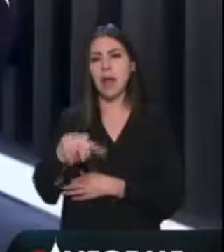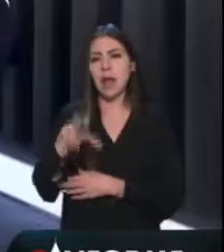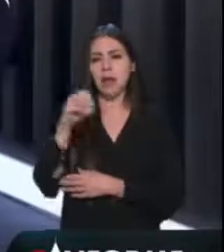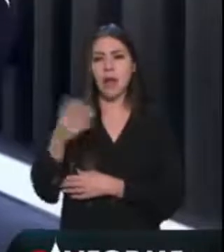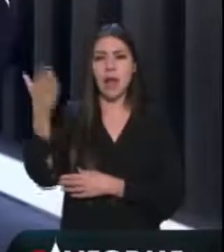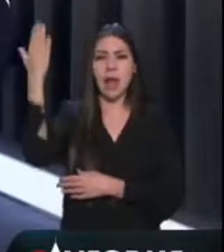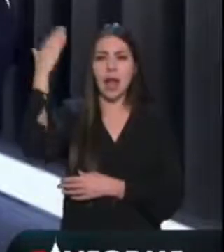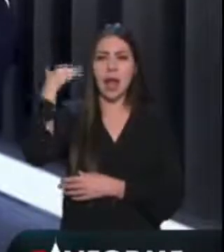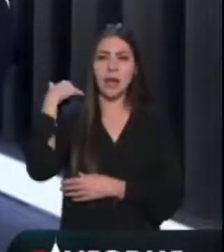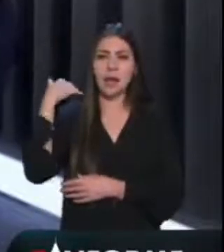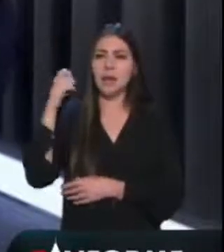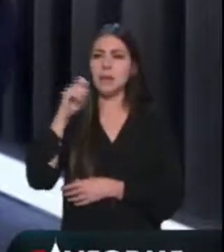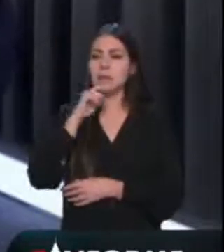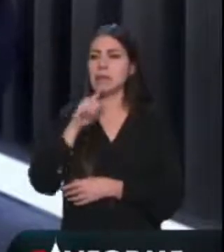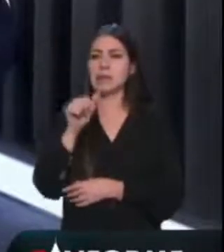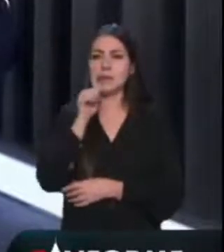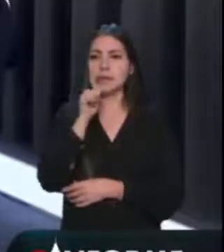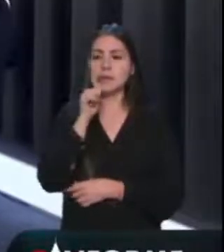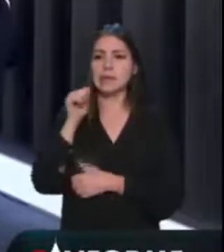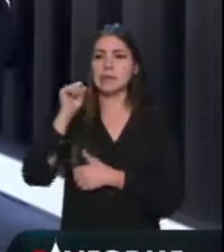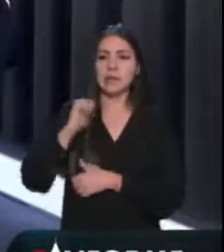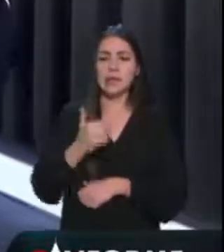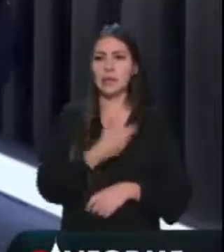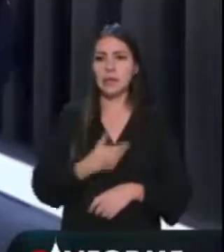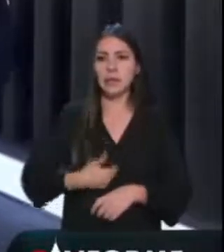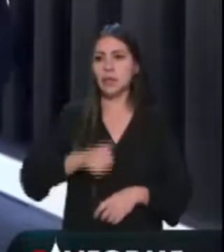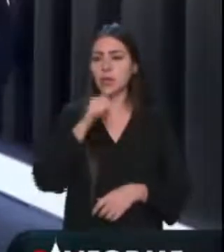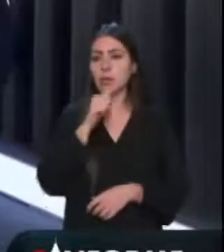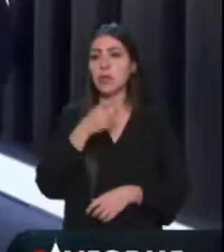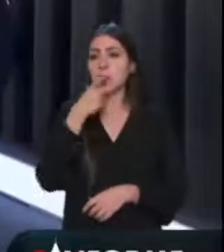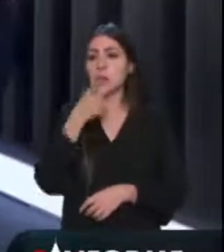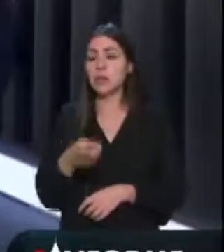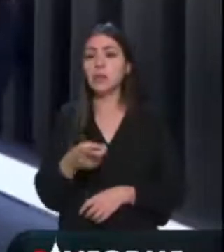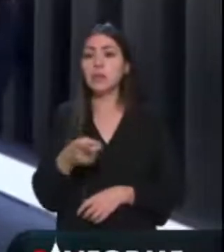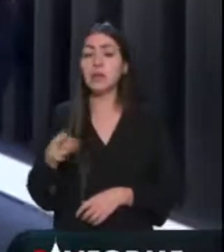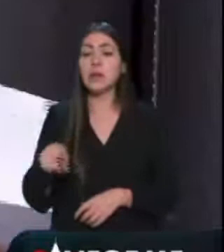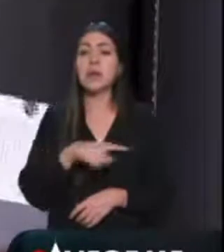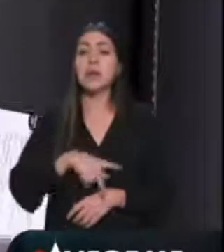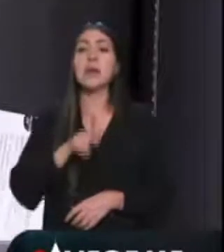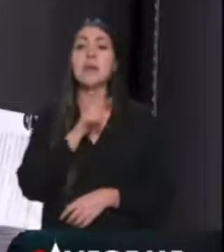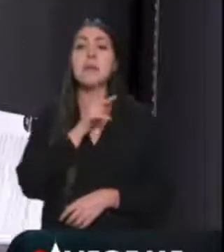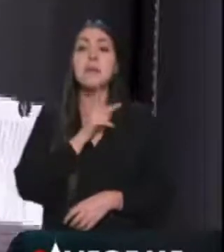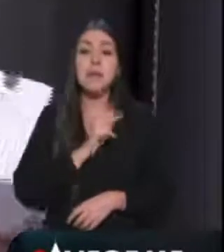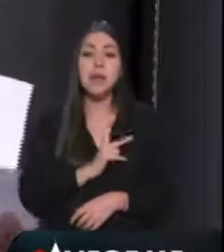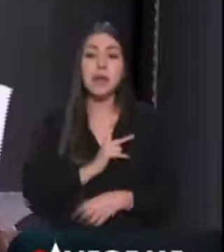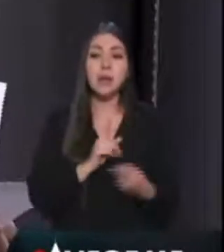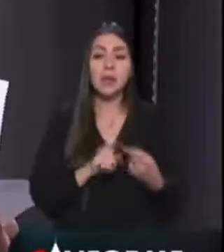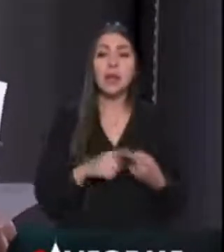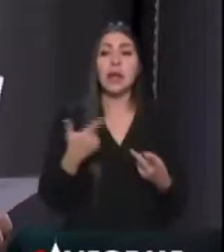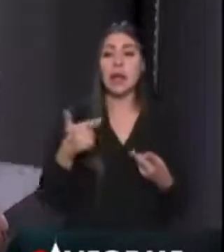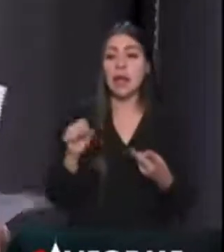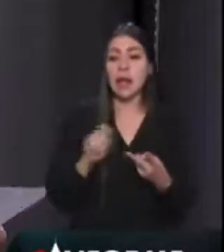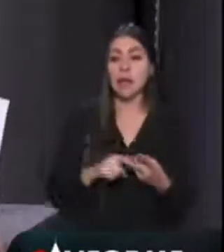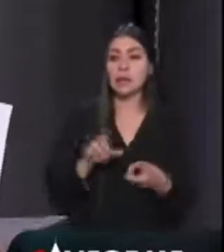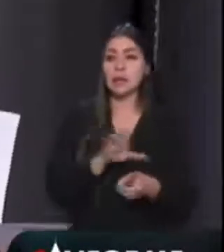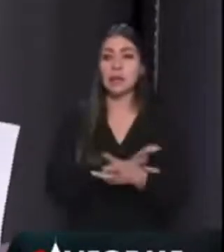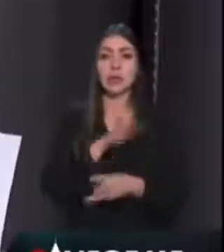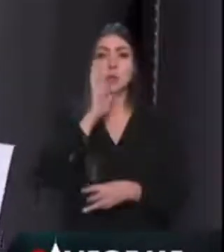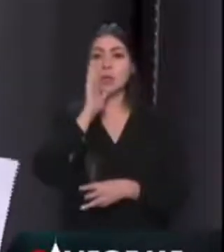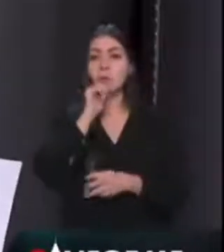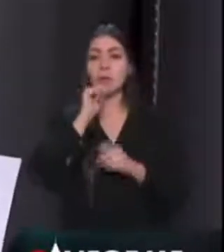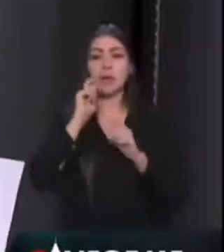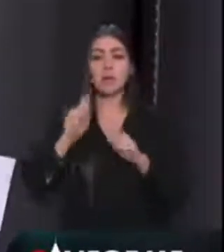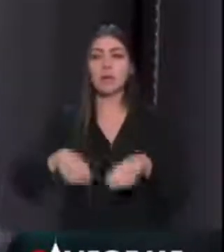estaba en la oposición, todavía no era primer ministro, dijo: no se puede poner nuestro petróleo, nuestro gas, ni nuestra energía en manos de